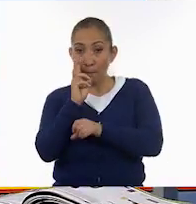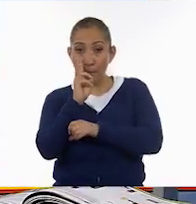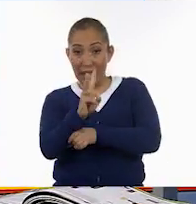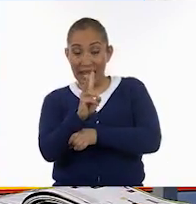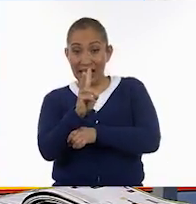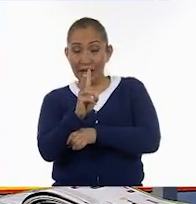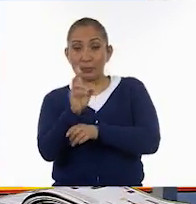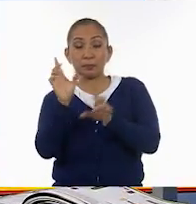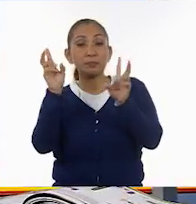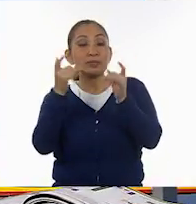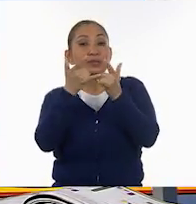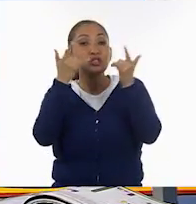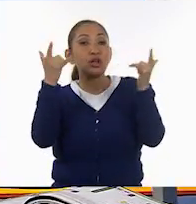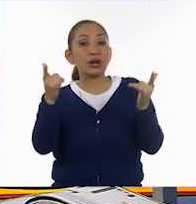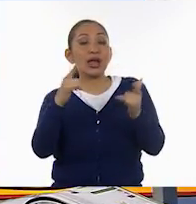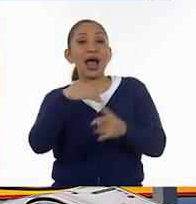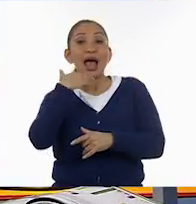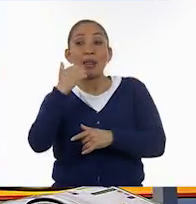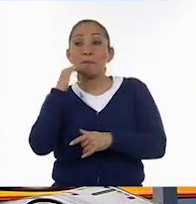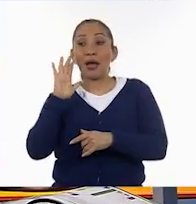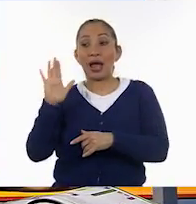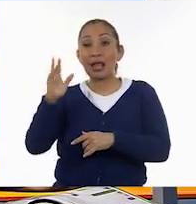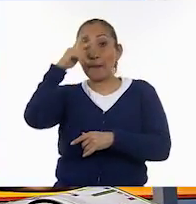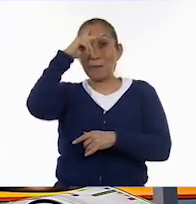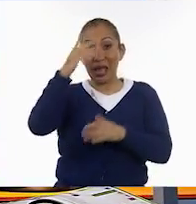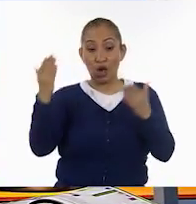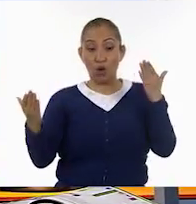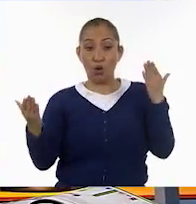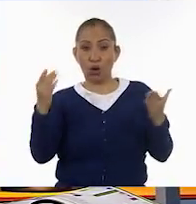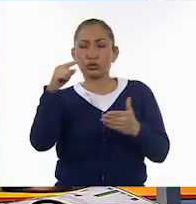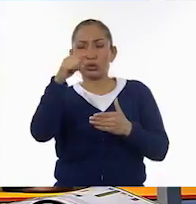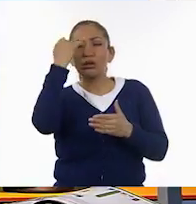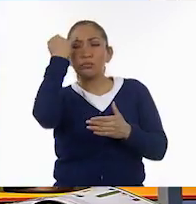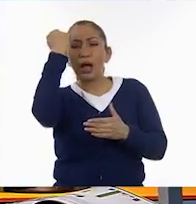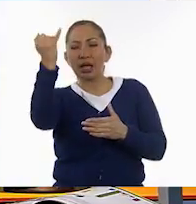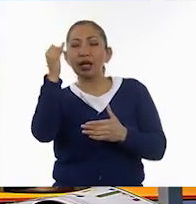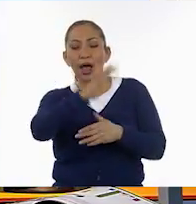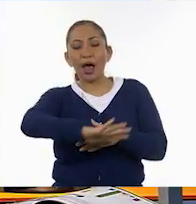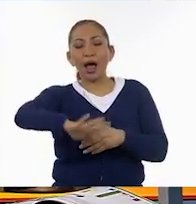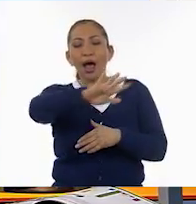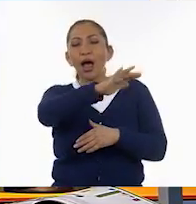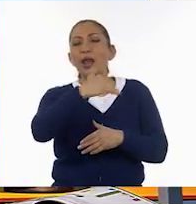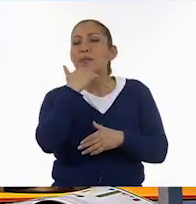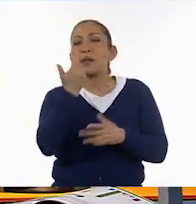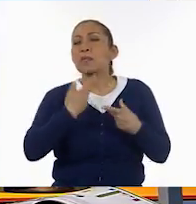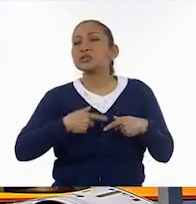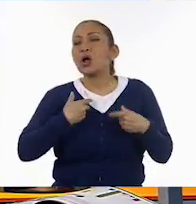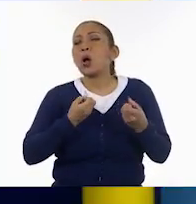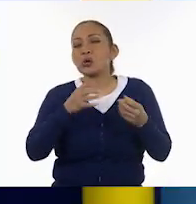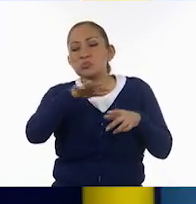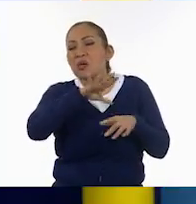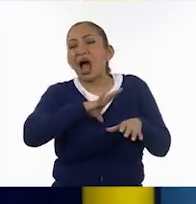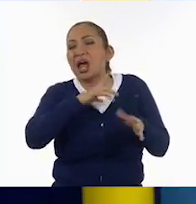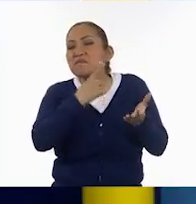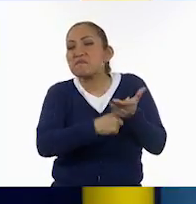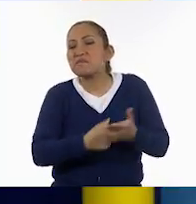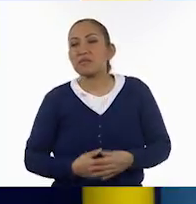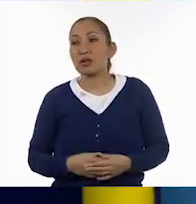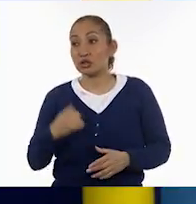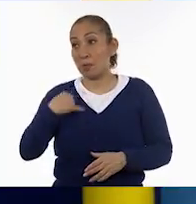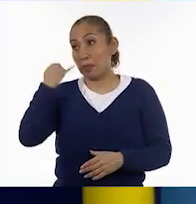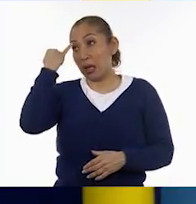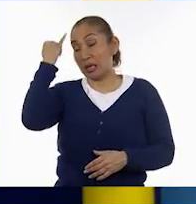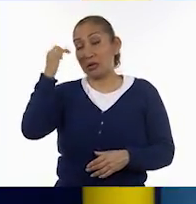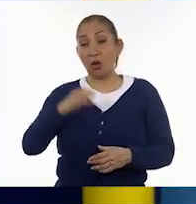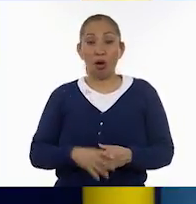el caso de Alemania y México. ¿Tú cómo te imaginas que sea la población de Alemania, María? Me imagino que